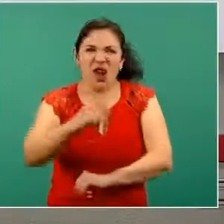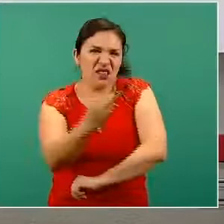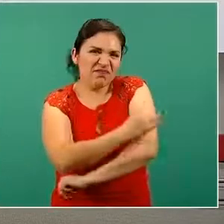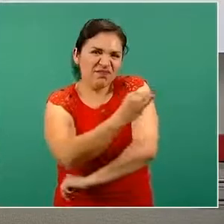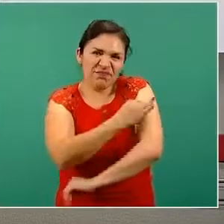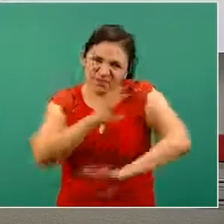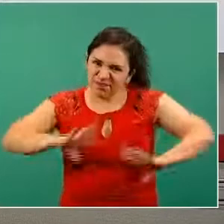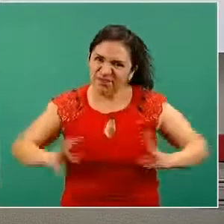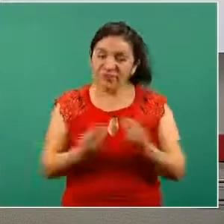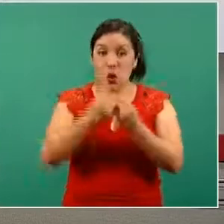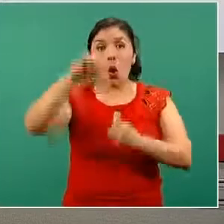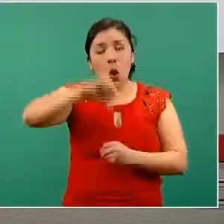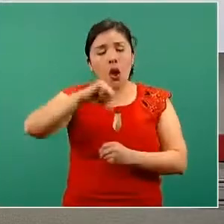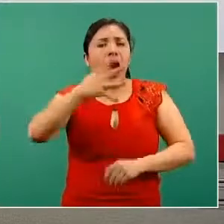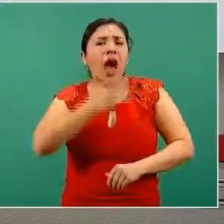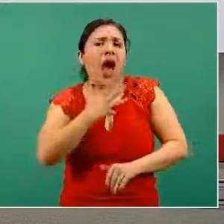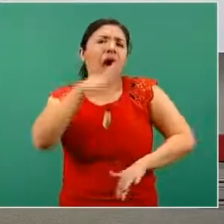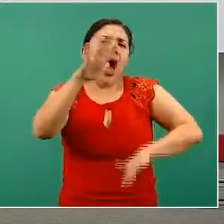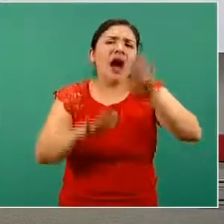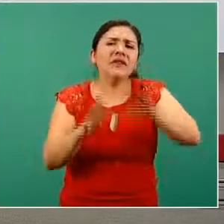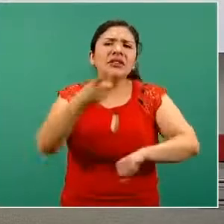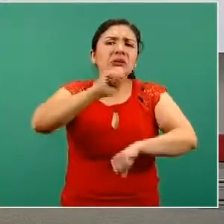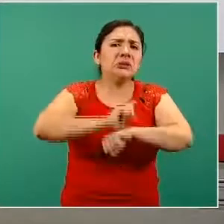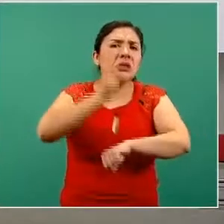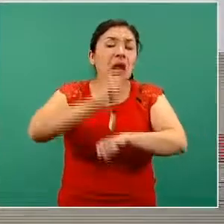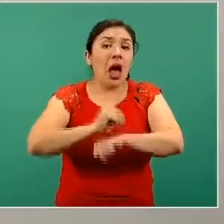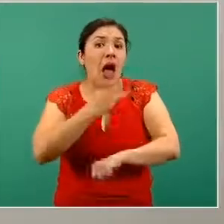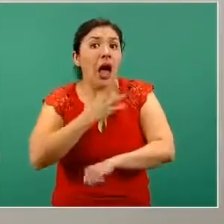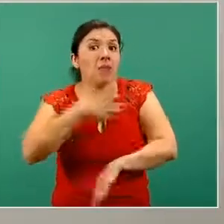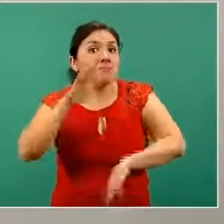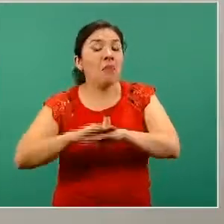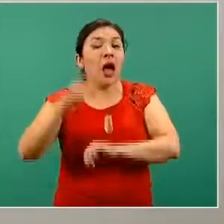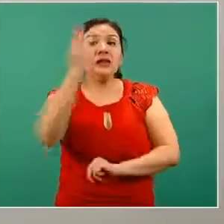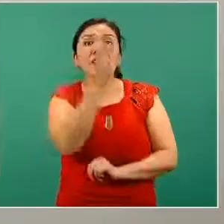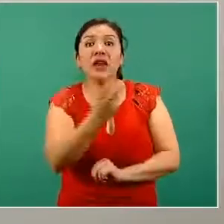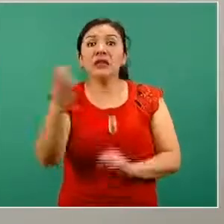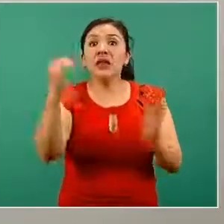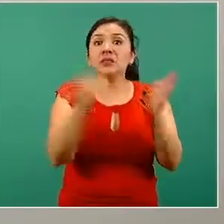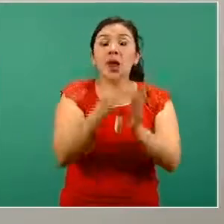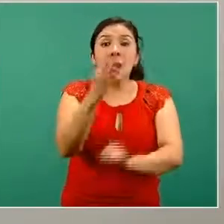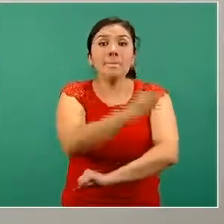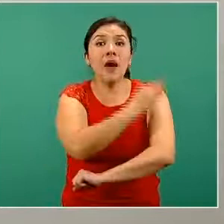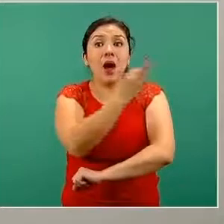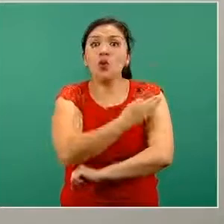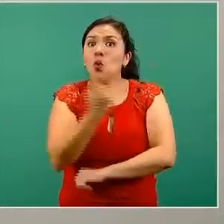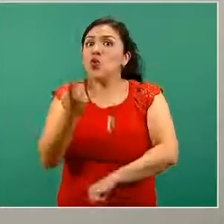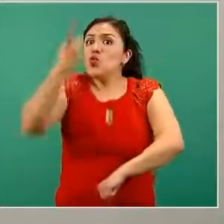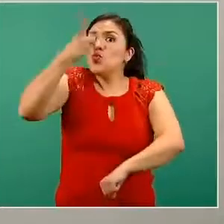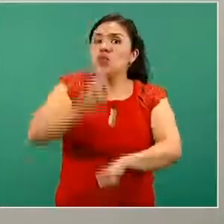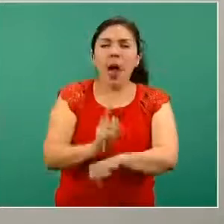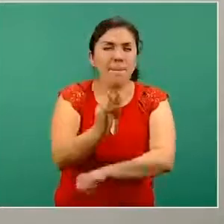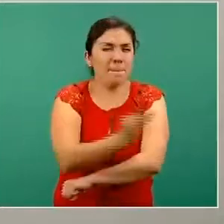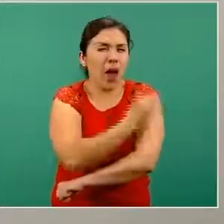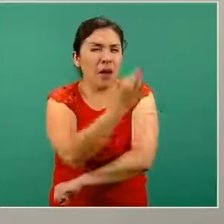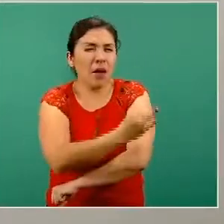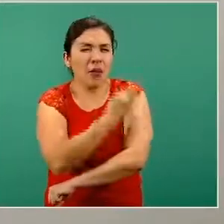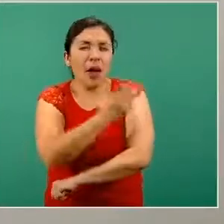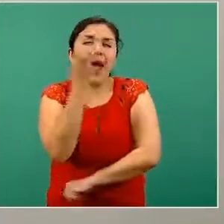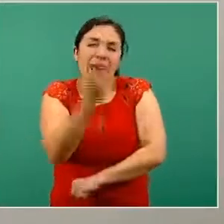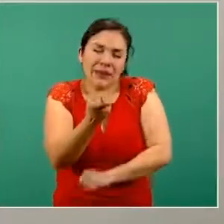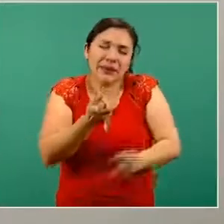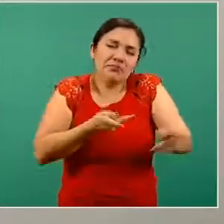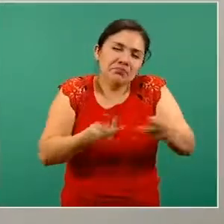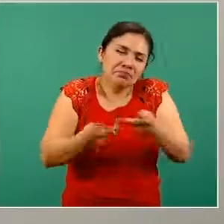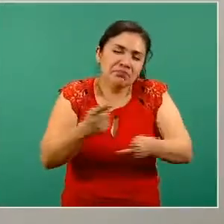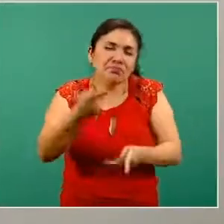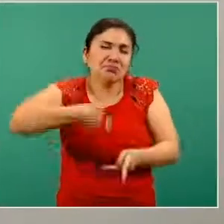momento tenemos días en donde se han superado las 300.000 dosis aplicadas, y es un poco la expectativa